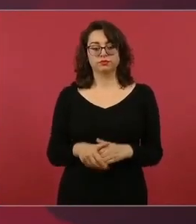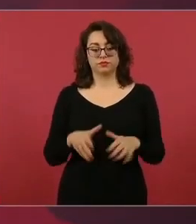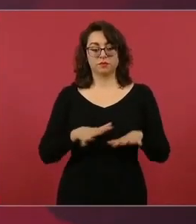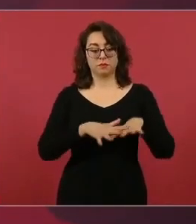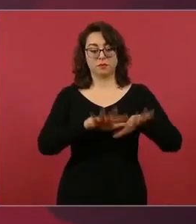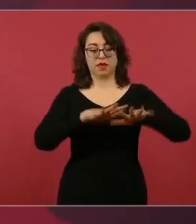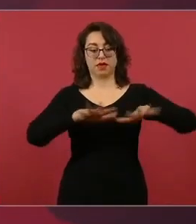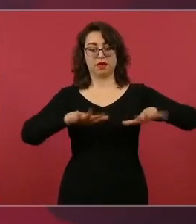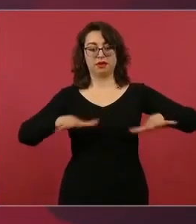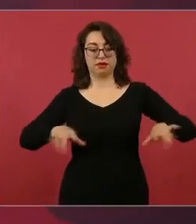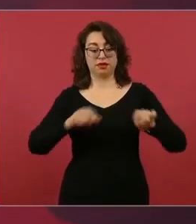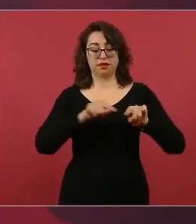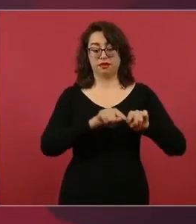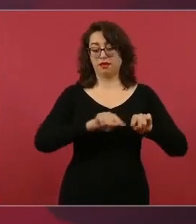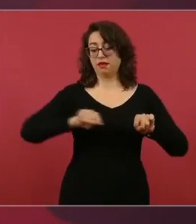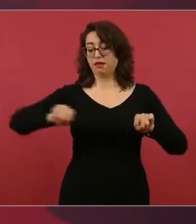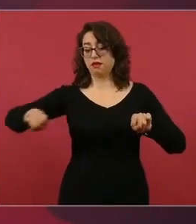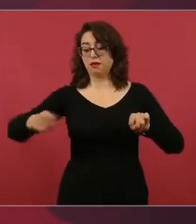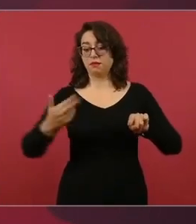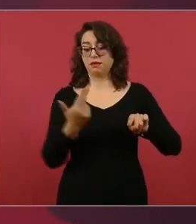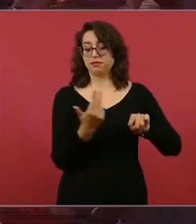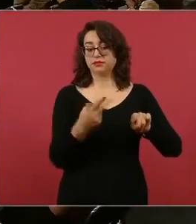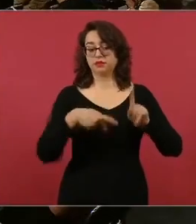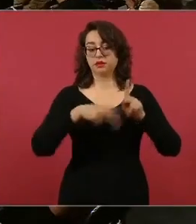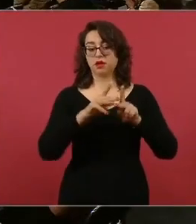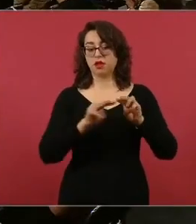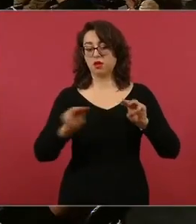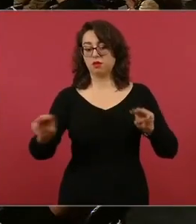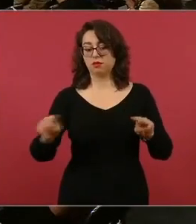costa para